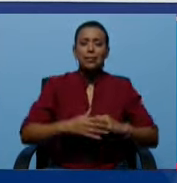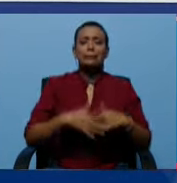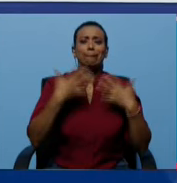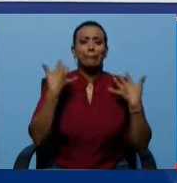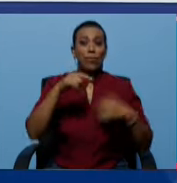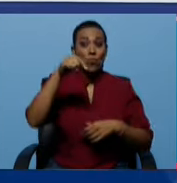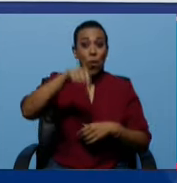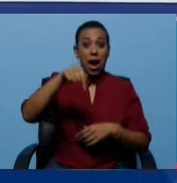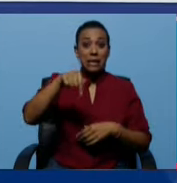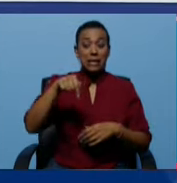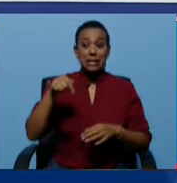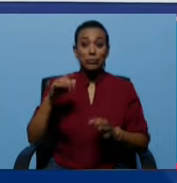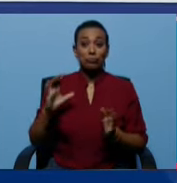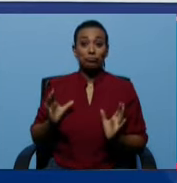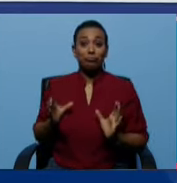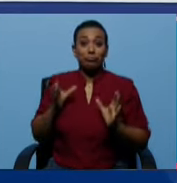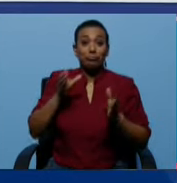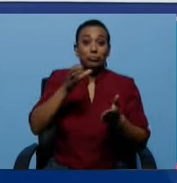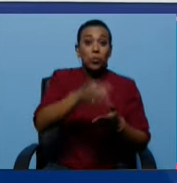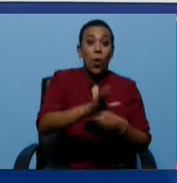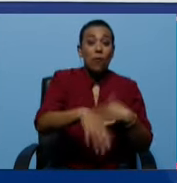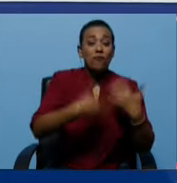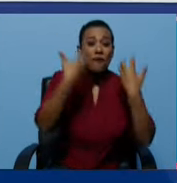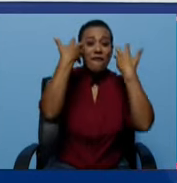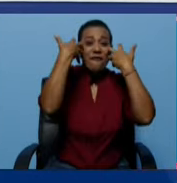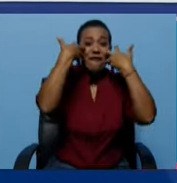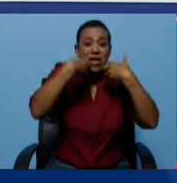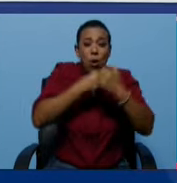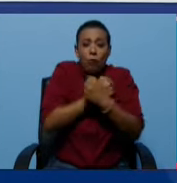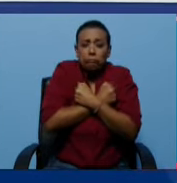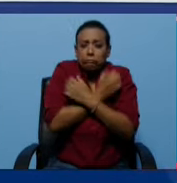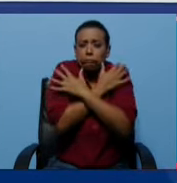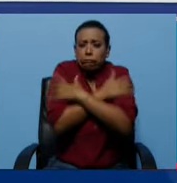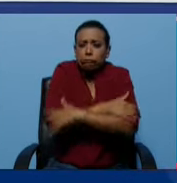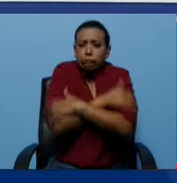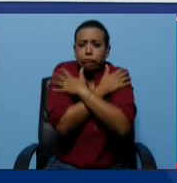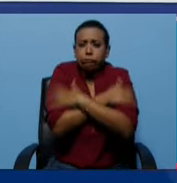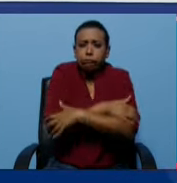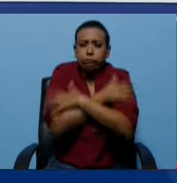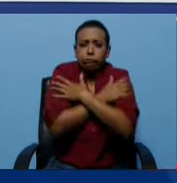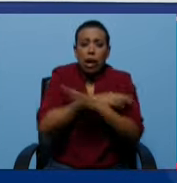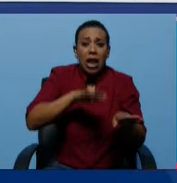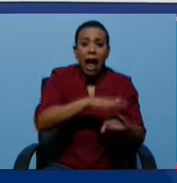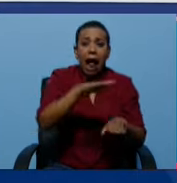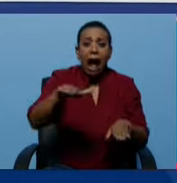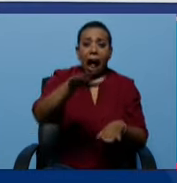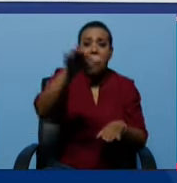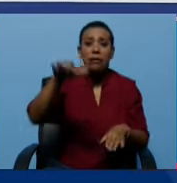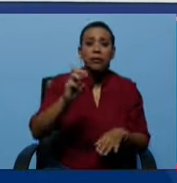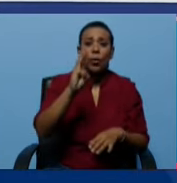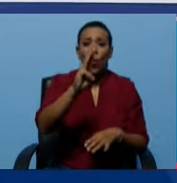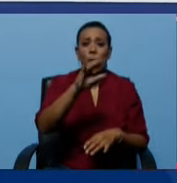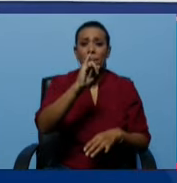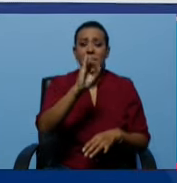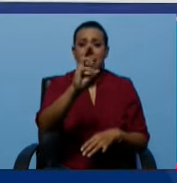porque aquí llegó el frío también, aquí en las montañas del Alto de Pipe.